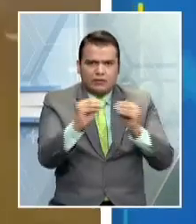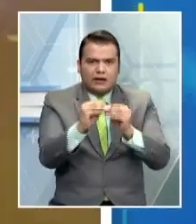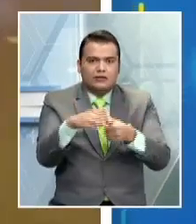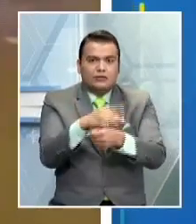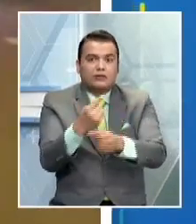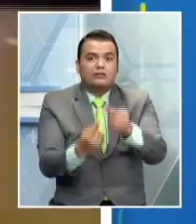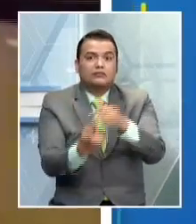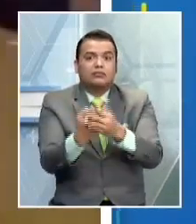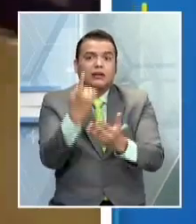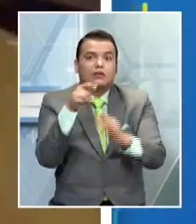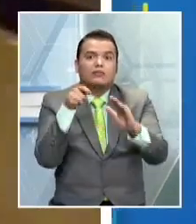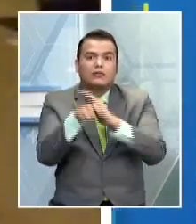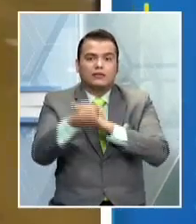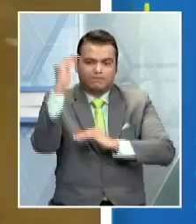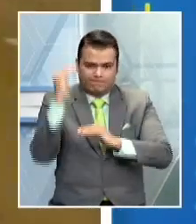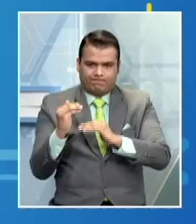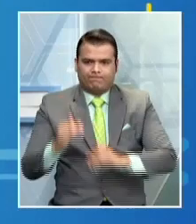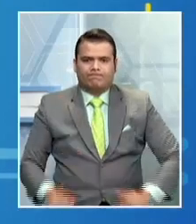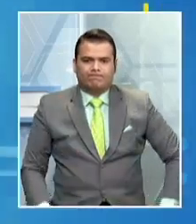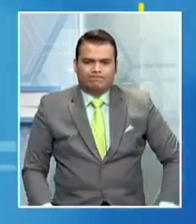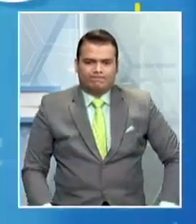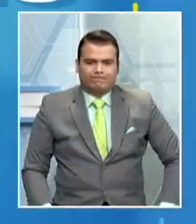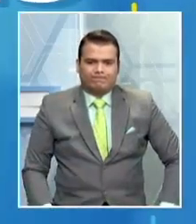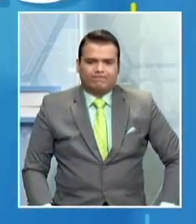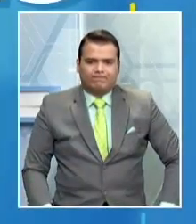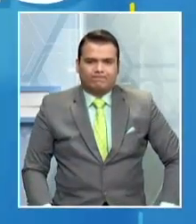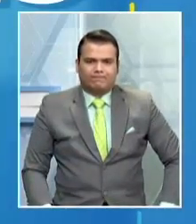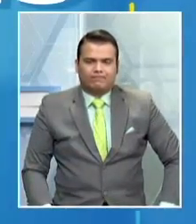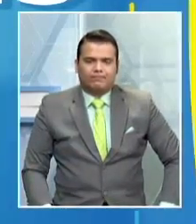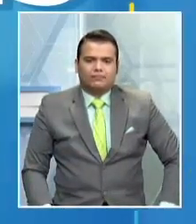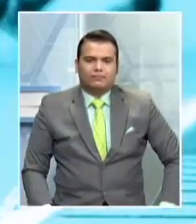que pueden llegar a propiciar los mismos.